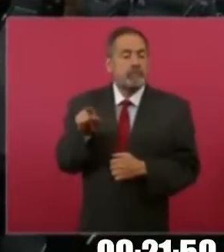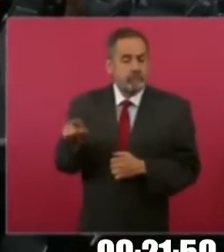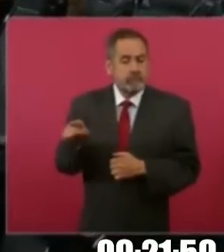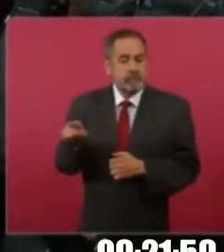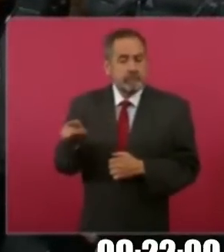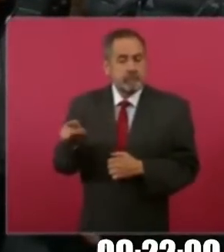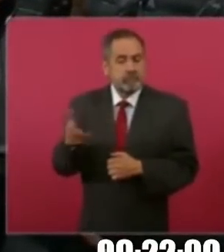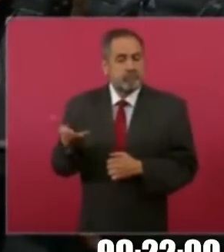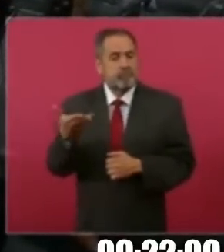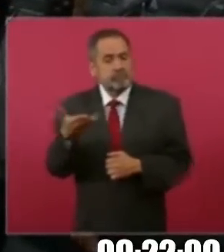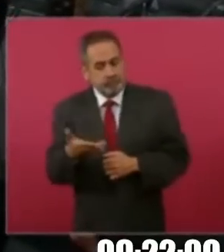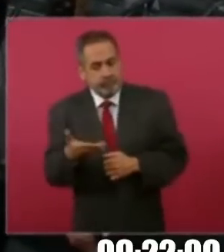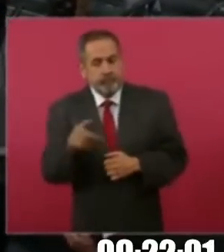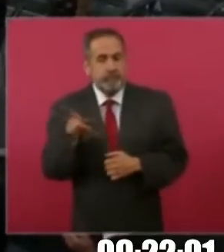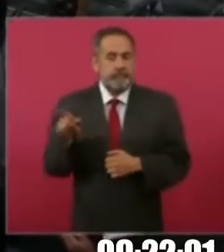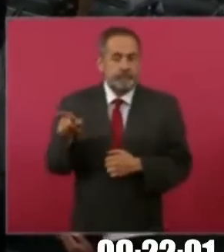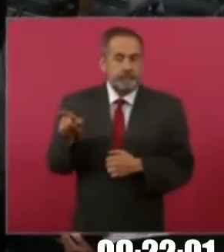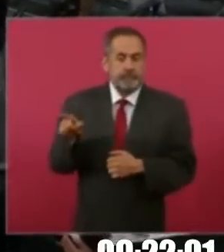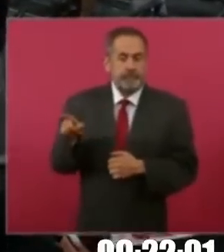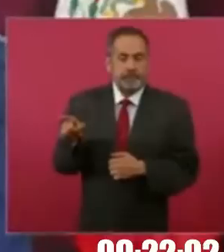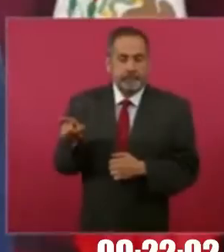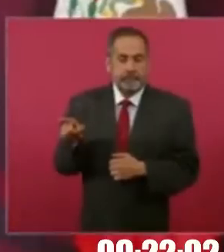de que